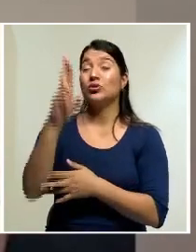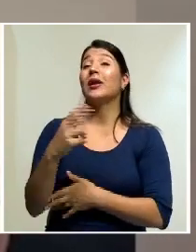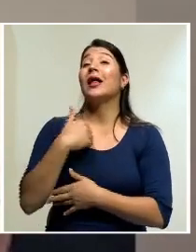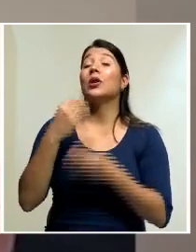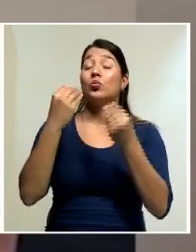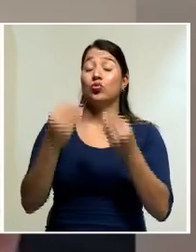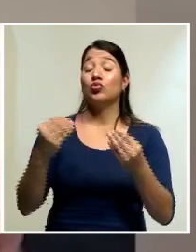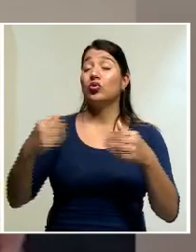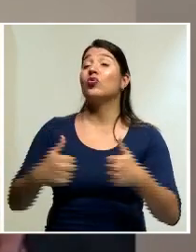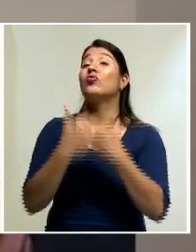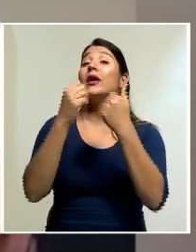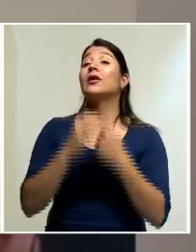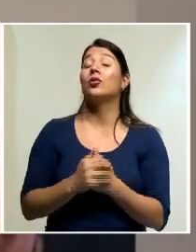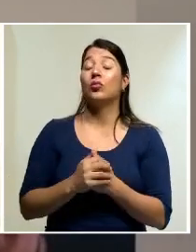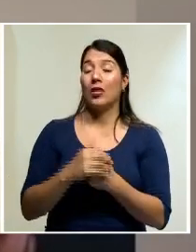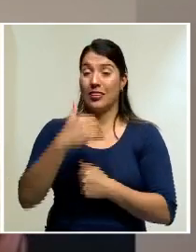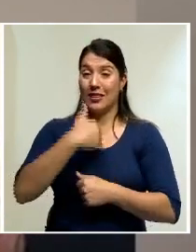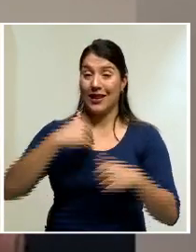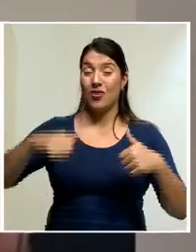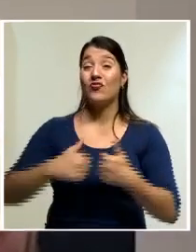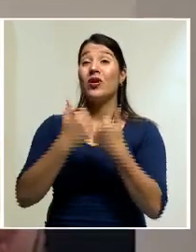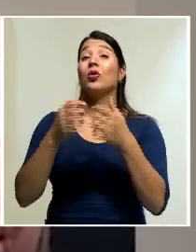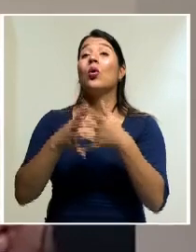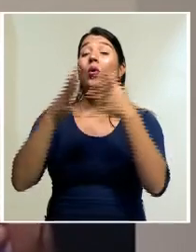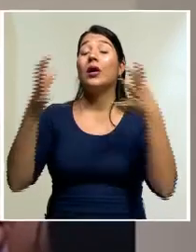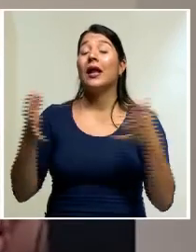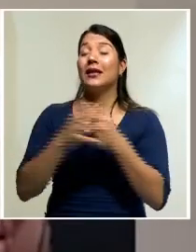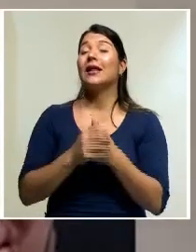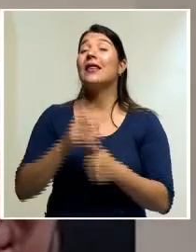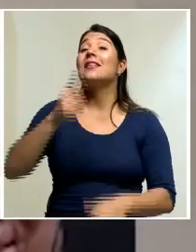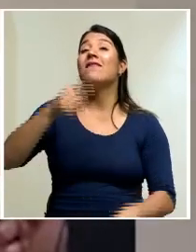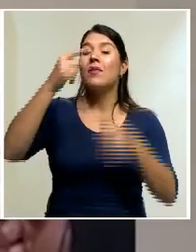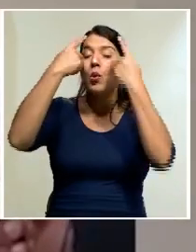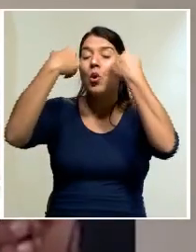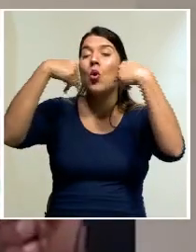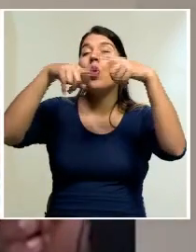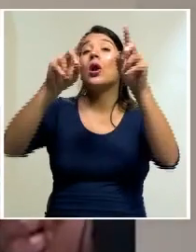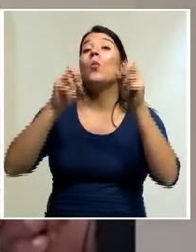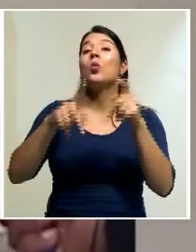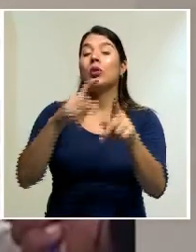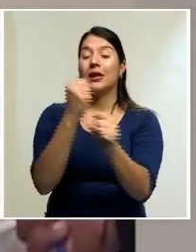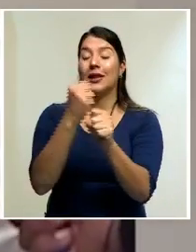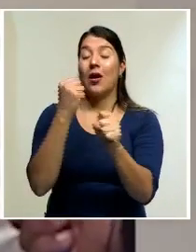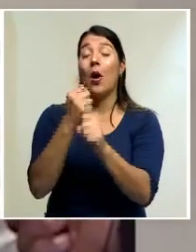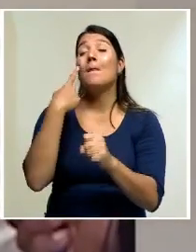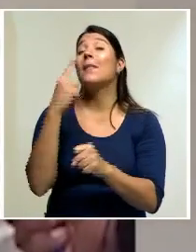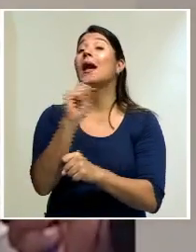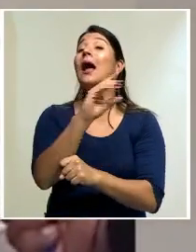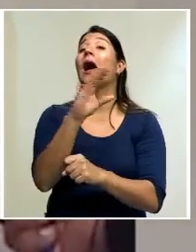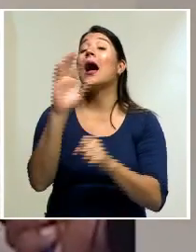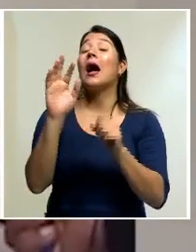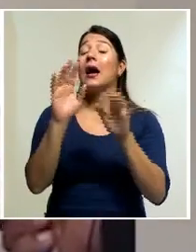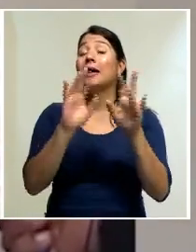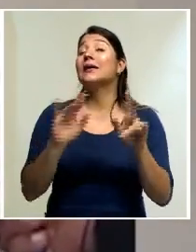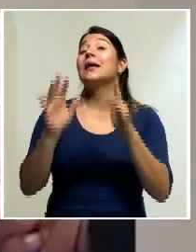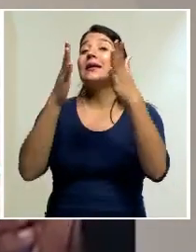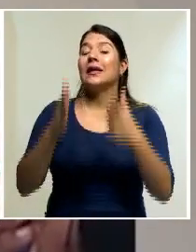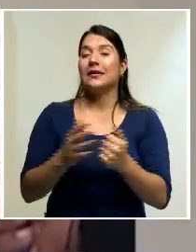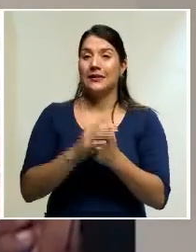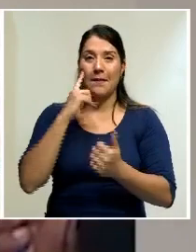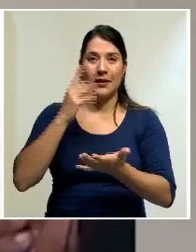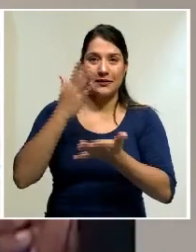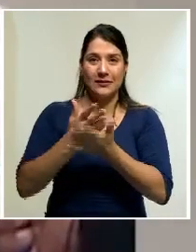retos trascendentales, importantes. Tenemos que generar fuentes de empleo para los costarricenses, tenemos que luchar contra la pobreza, tenemos que luchar